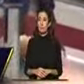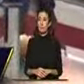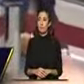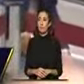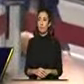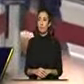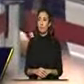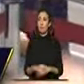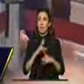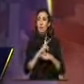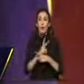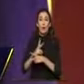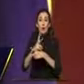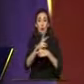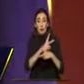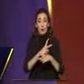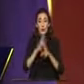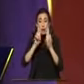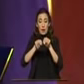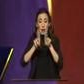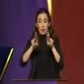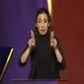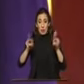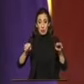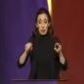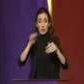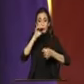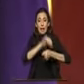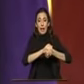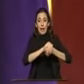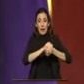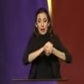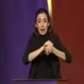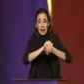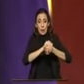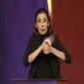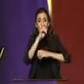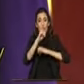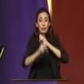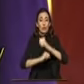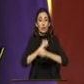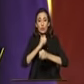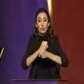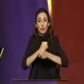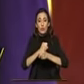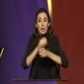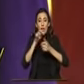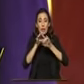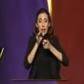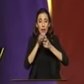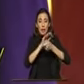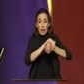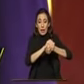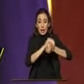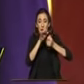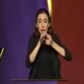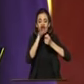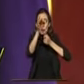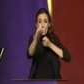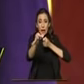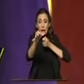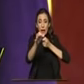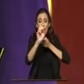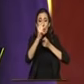Para preservar el ecosistema de Galápagos, dentro de 2 años, en Santa Cruz, solo